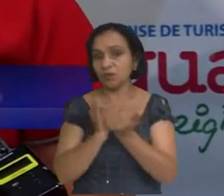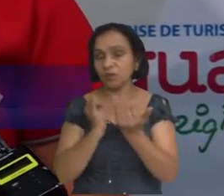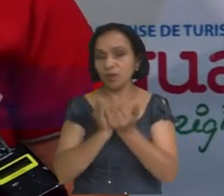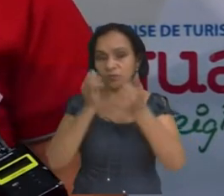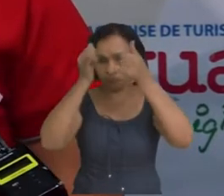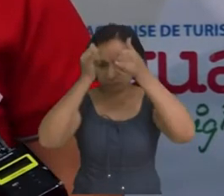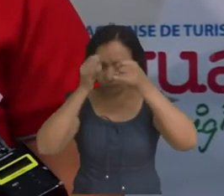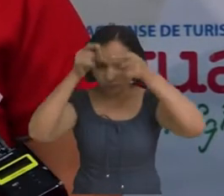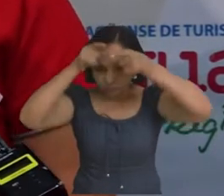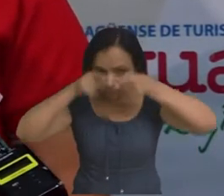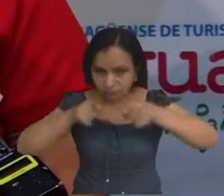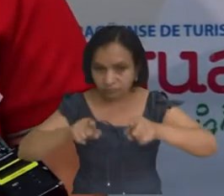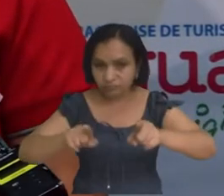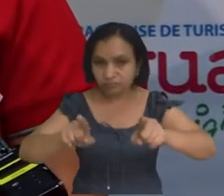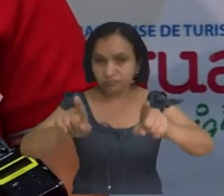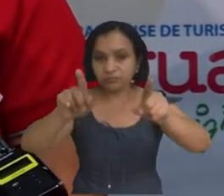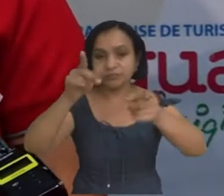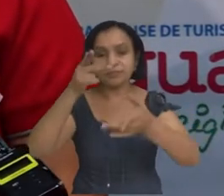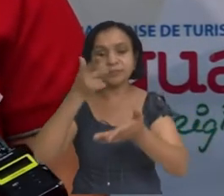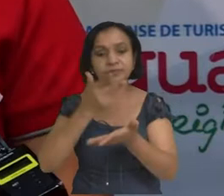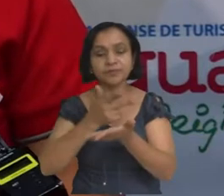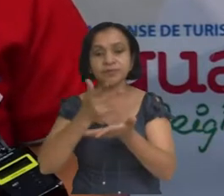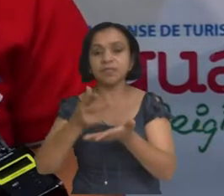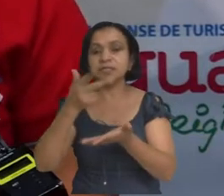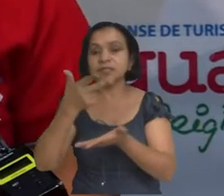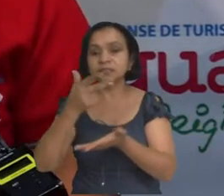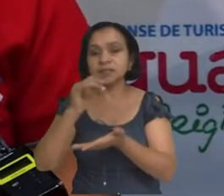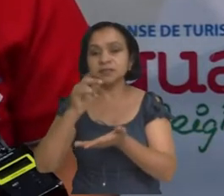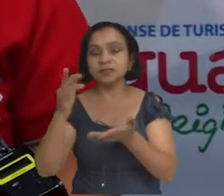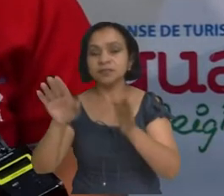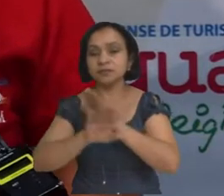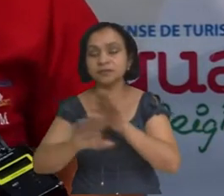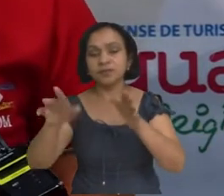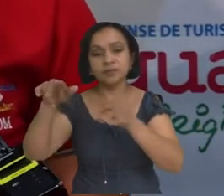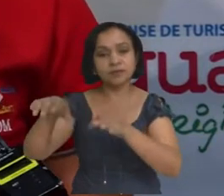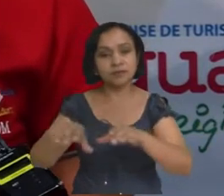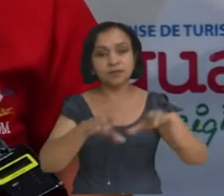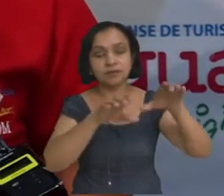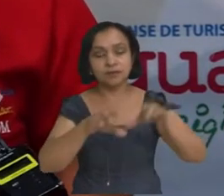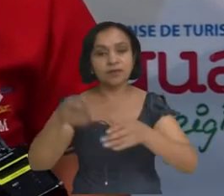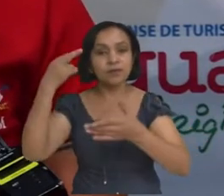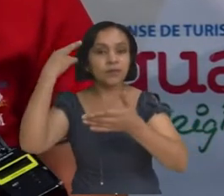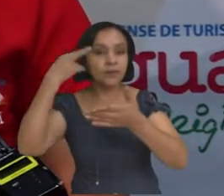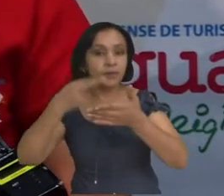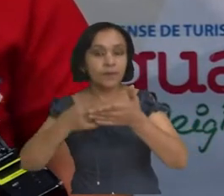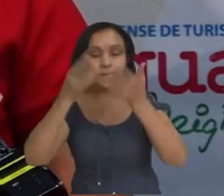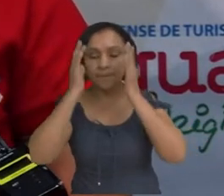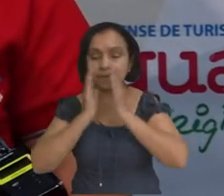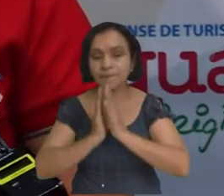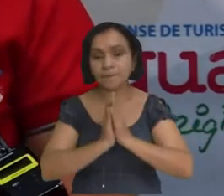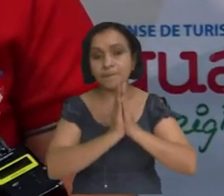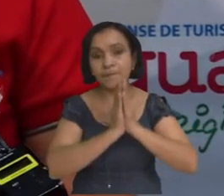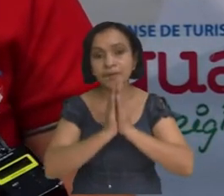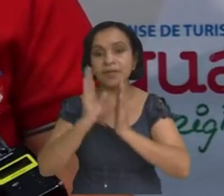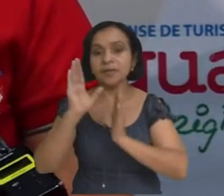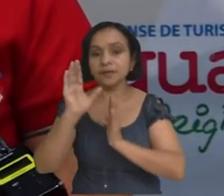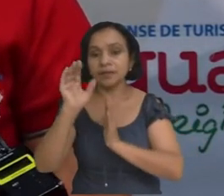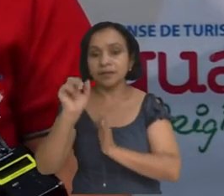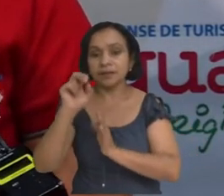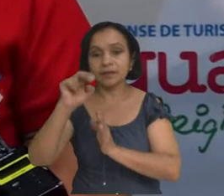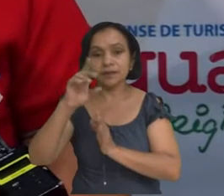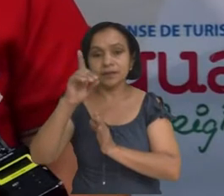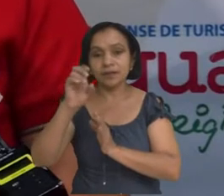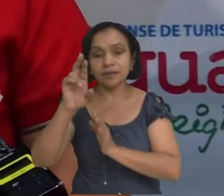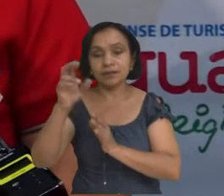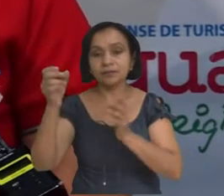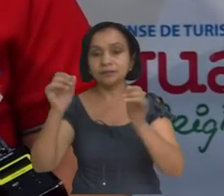En Chichigalpa se estarán realizando el cierre de las fiestas patronales en conmemoración a la Virgen de Candelaria con un